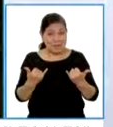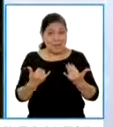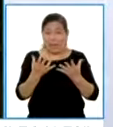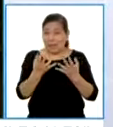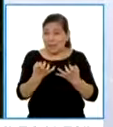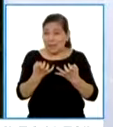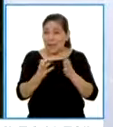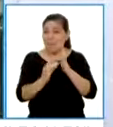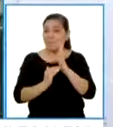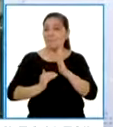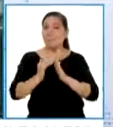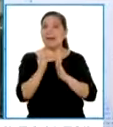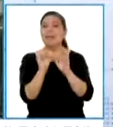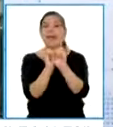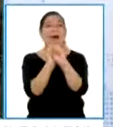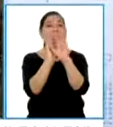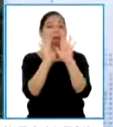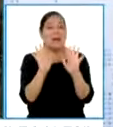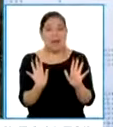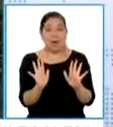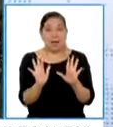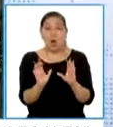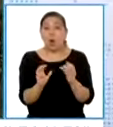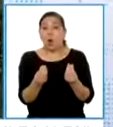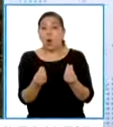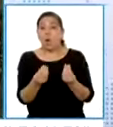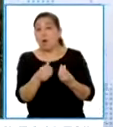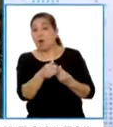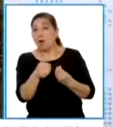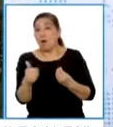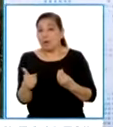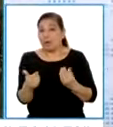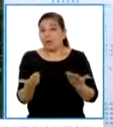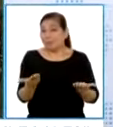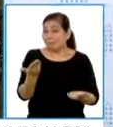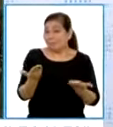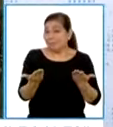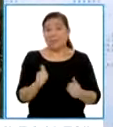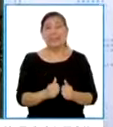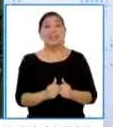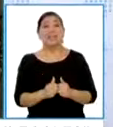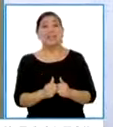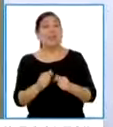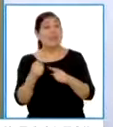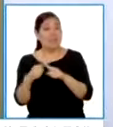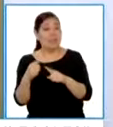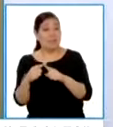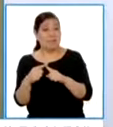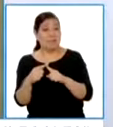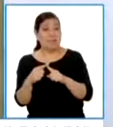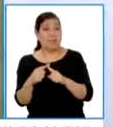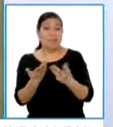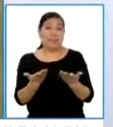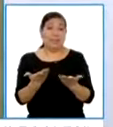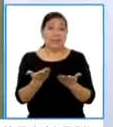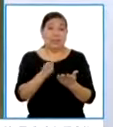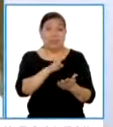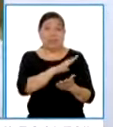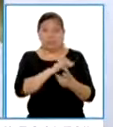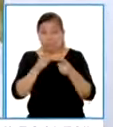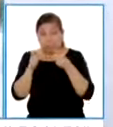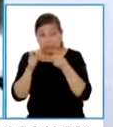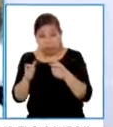pedido la mayor transparencia, así como en otras ocasiones, en distintos órganos que